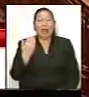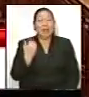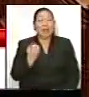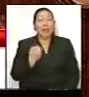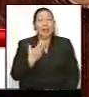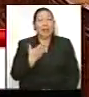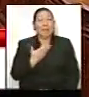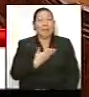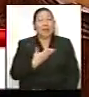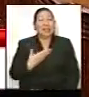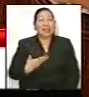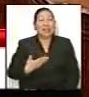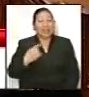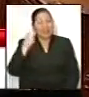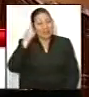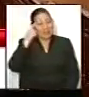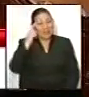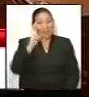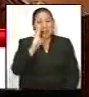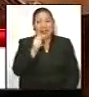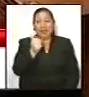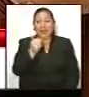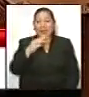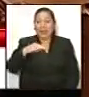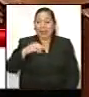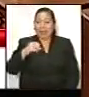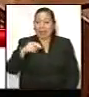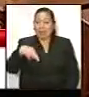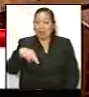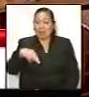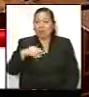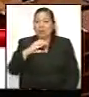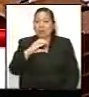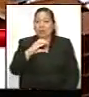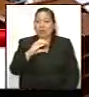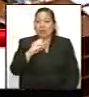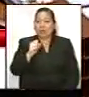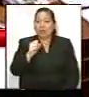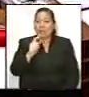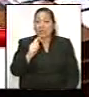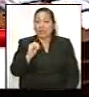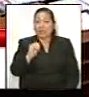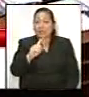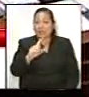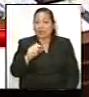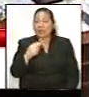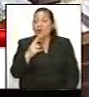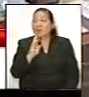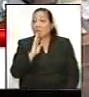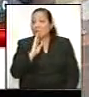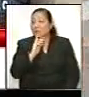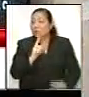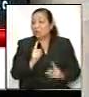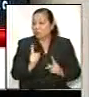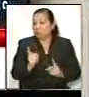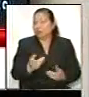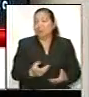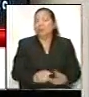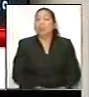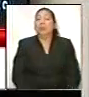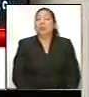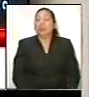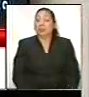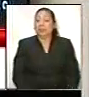y Marquesado. Finalmente se pasó a un cuarto intermedio luego de escuchar algunas voces como el congresista Dahmer, el